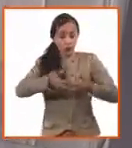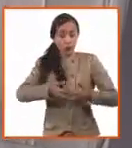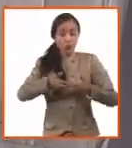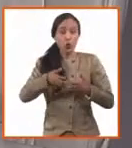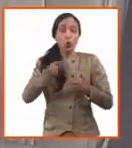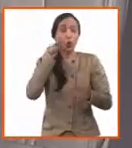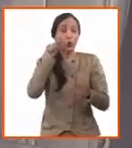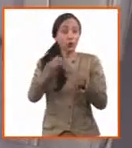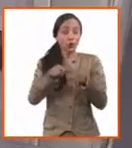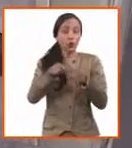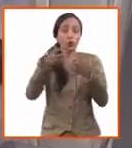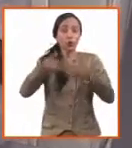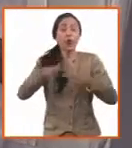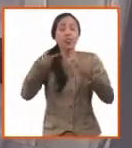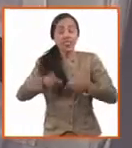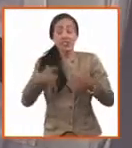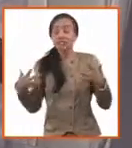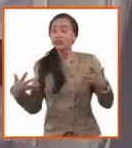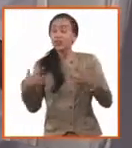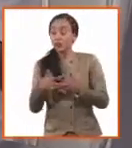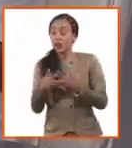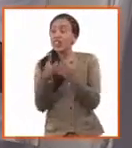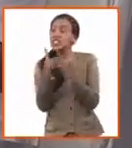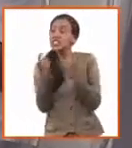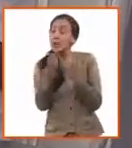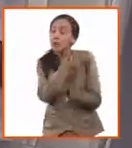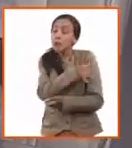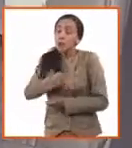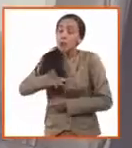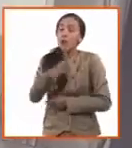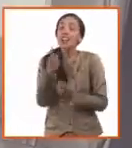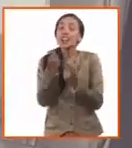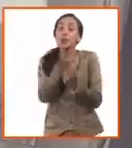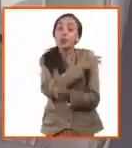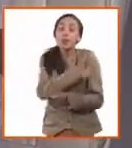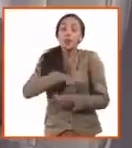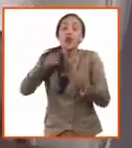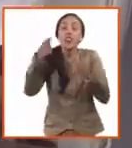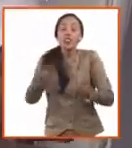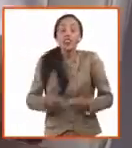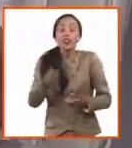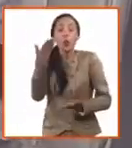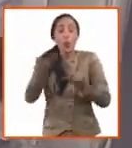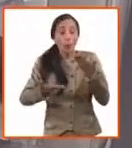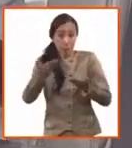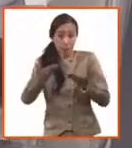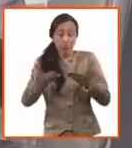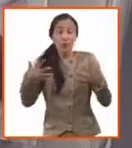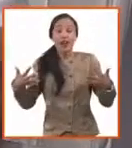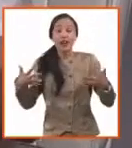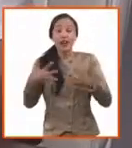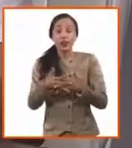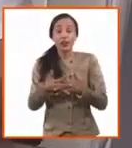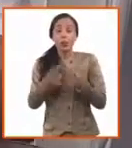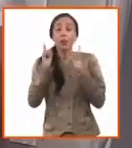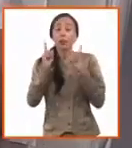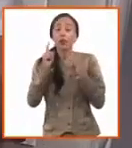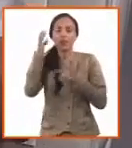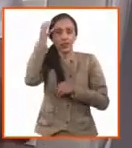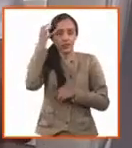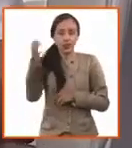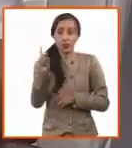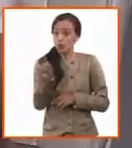compatibles con las necesidades del pueblo que las necesidades del pueblo tienen que ser compatibles con la política del estado si fíjense que no es lo mismo que decir